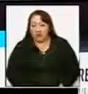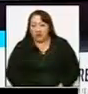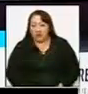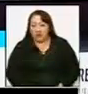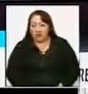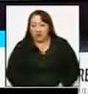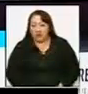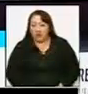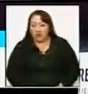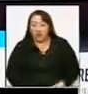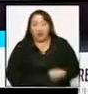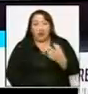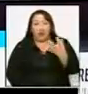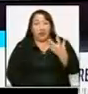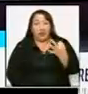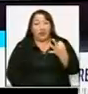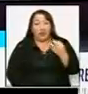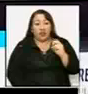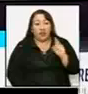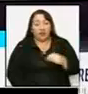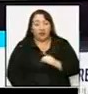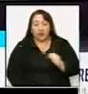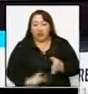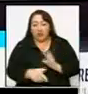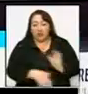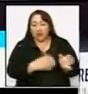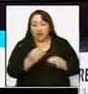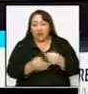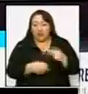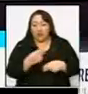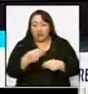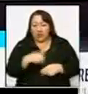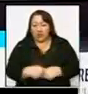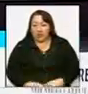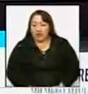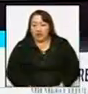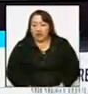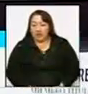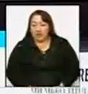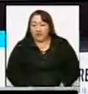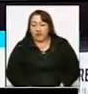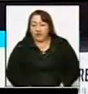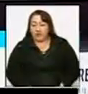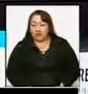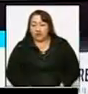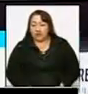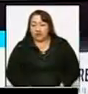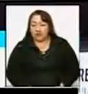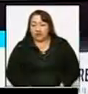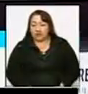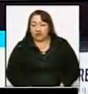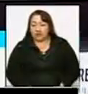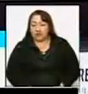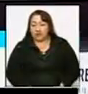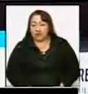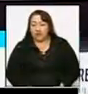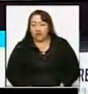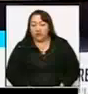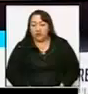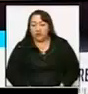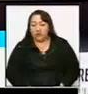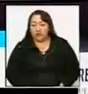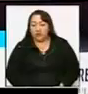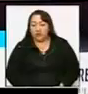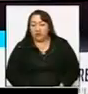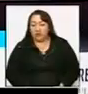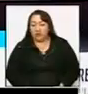cobraron 30.000 soles. Y luego de ahí, recién, pasa al Jurado Nacional de Elecciones. De ahí, me acuerdo que estaba Tabra de presidente. O sea que mi